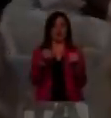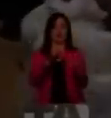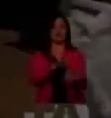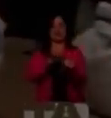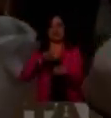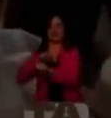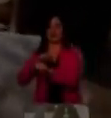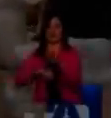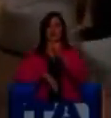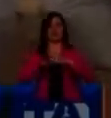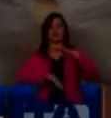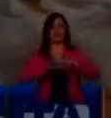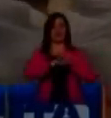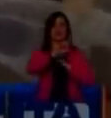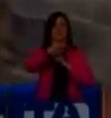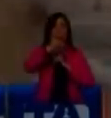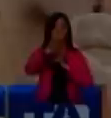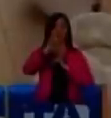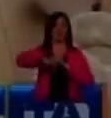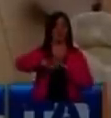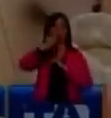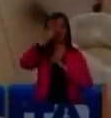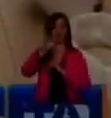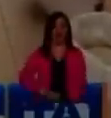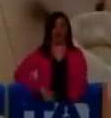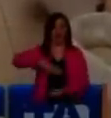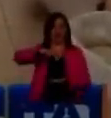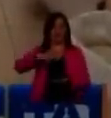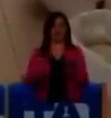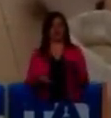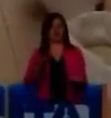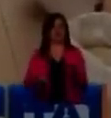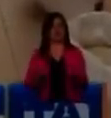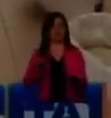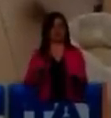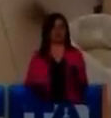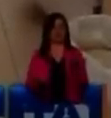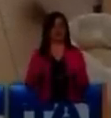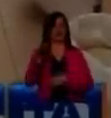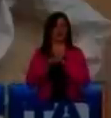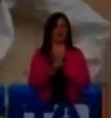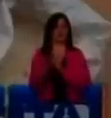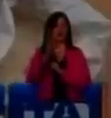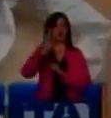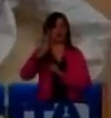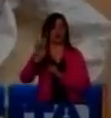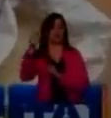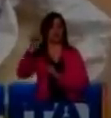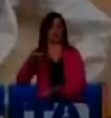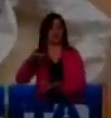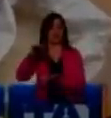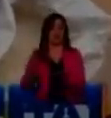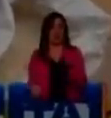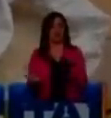de droga han alcanzado las 102.6 toneladas, cantidad que supera las 71 toneladas aprendidas el año pasado. Destinadas al